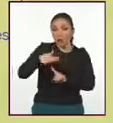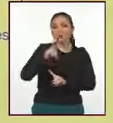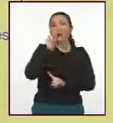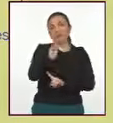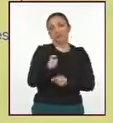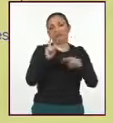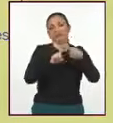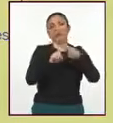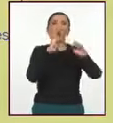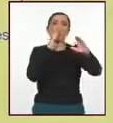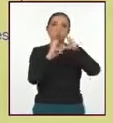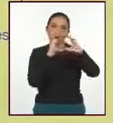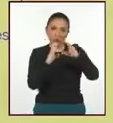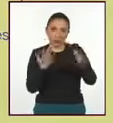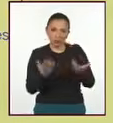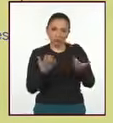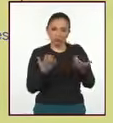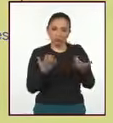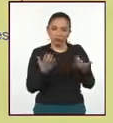comunicación,